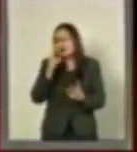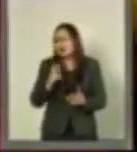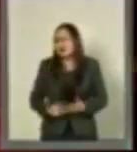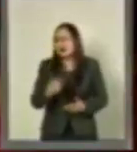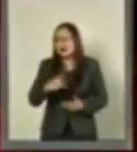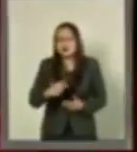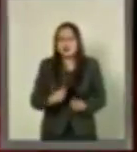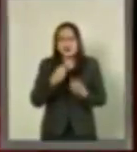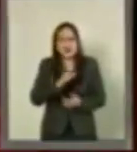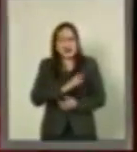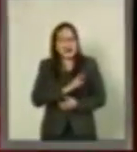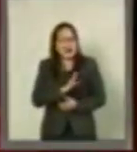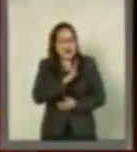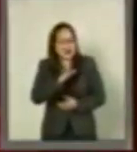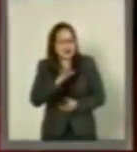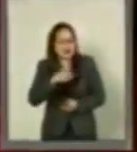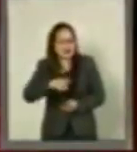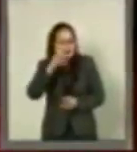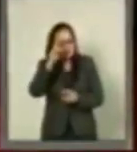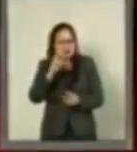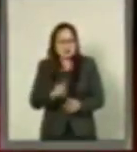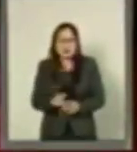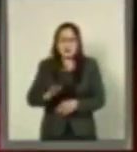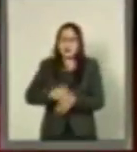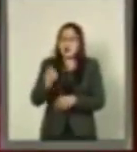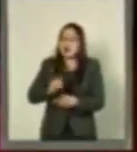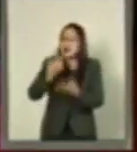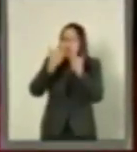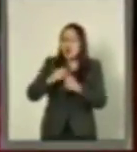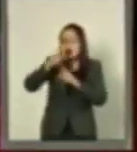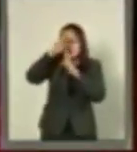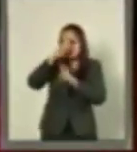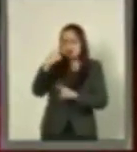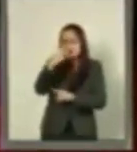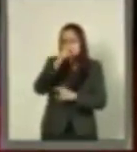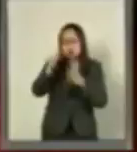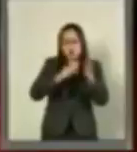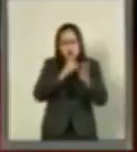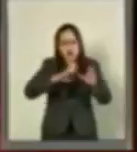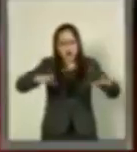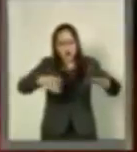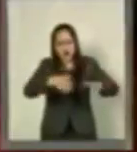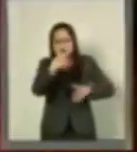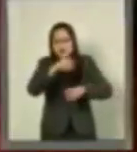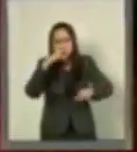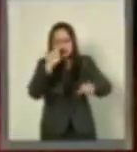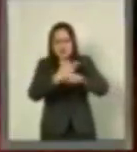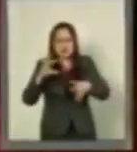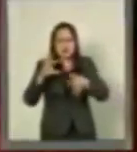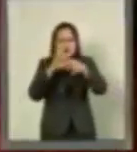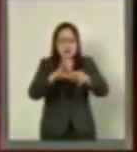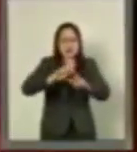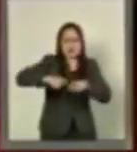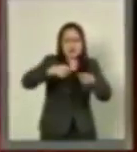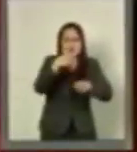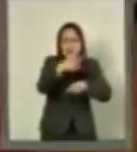terriblemente, porque ni siquiera se respetan los espacios competenciales del ejercicio del